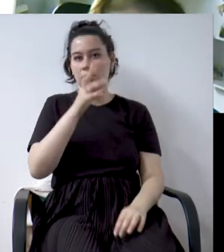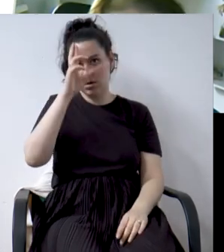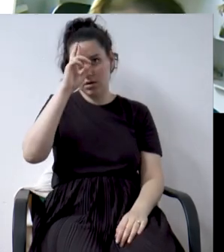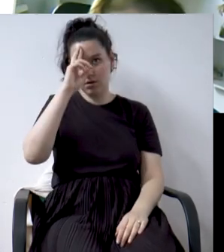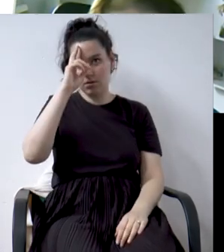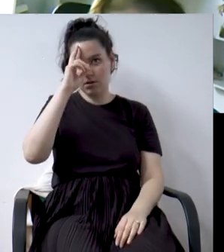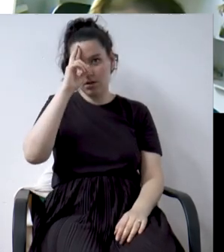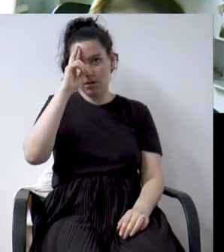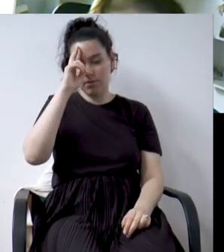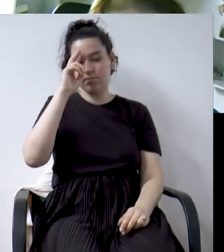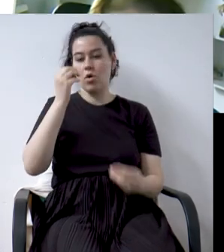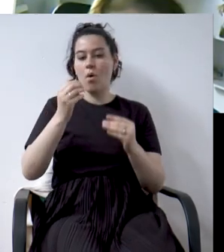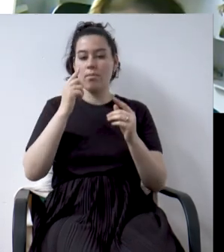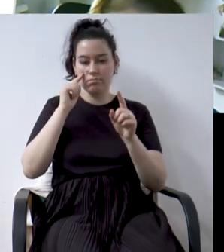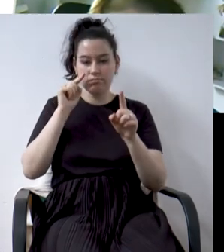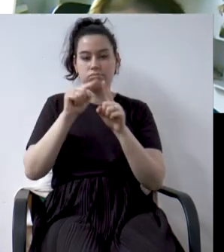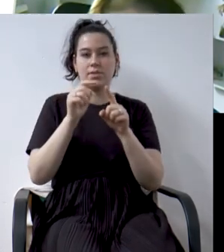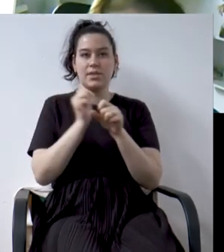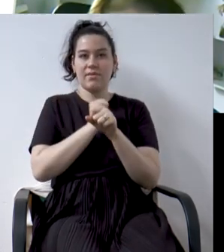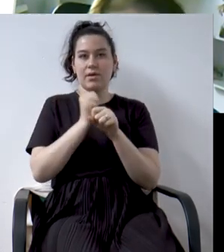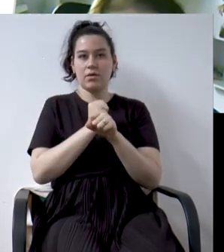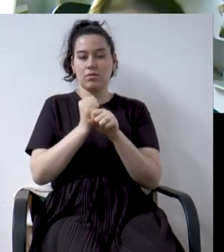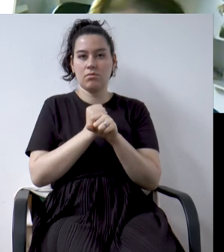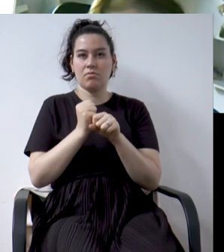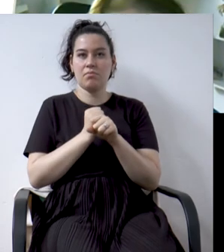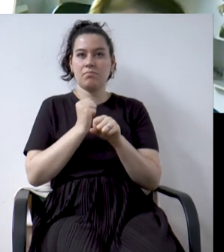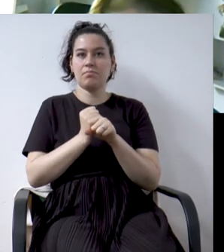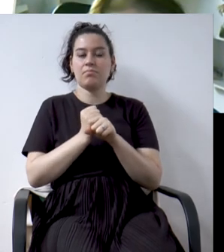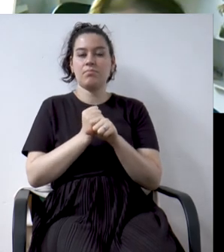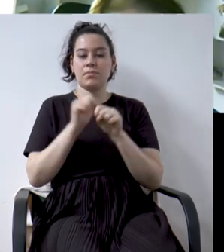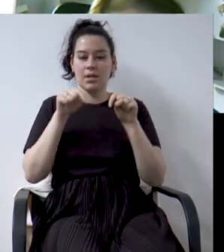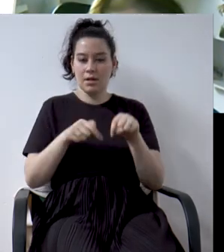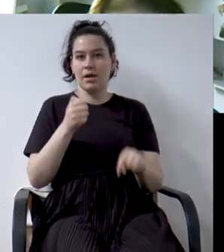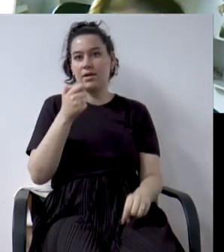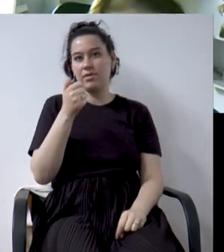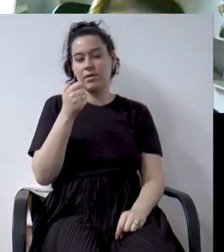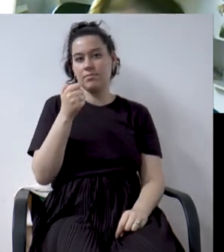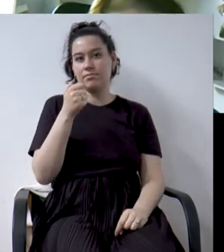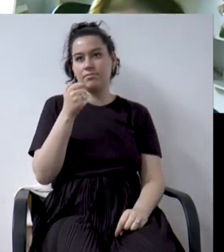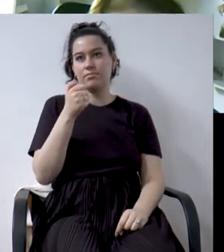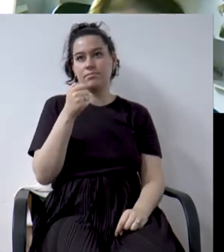poco el trayecto que tenía la carrera antes mismo de estar radicada acá en Rivera, ¿no?